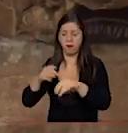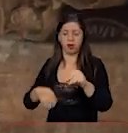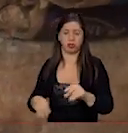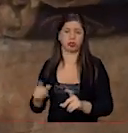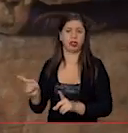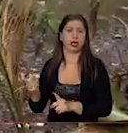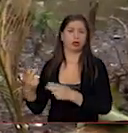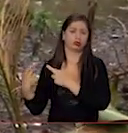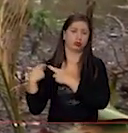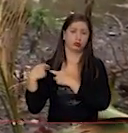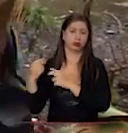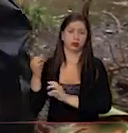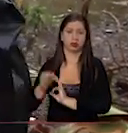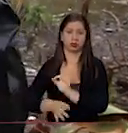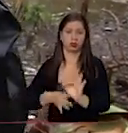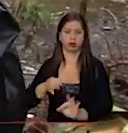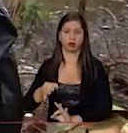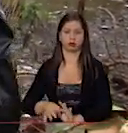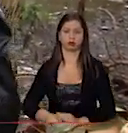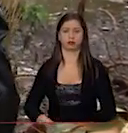protección.